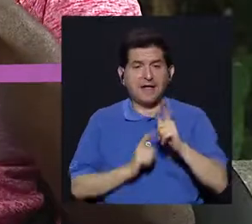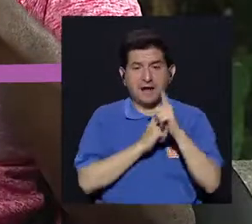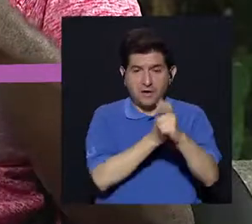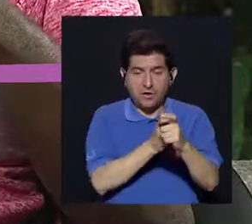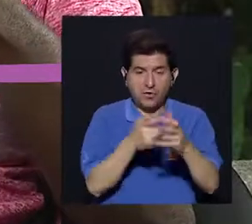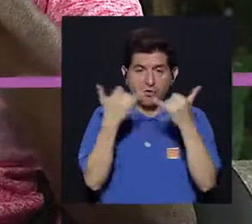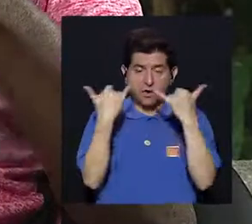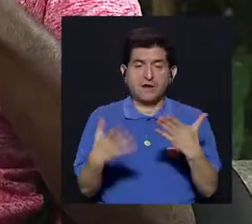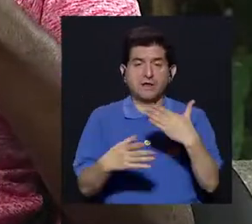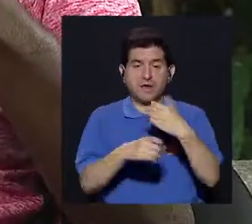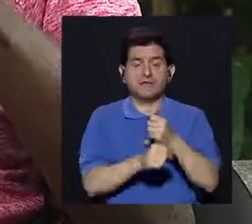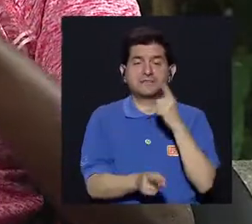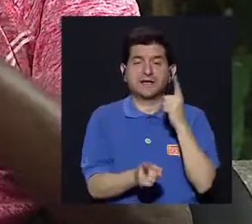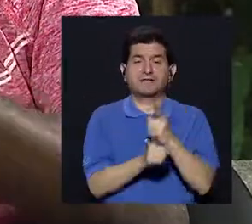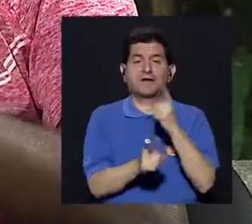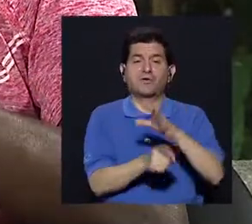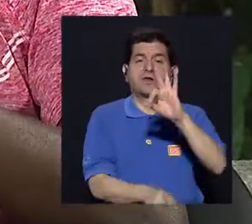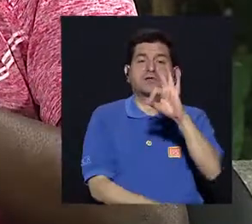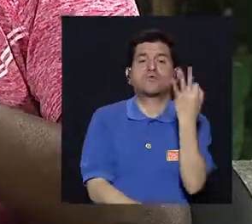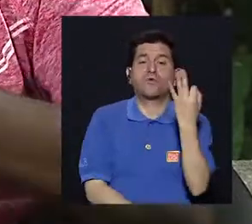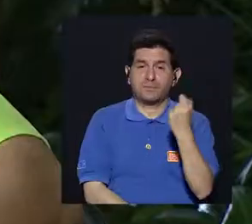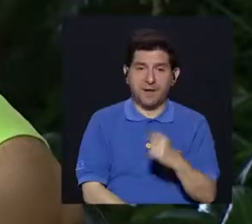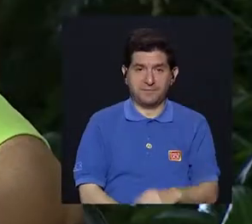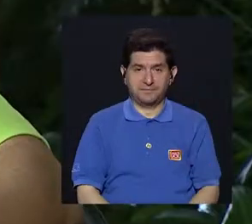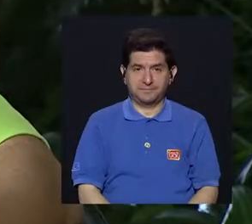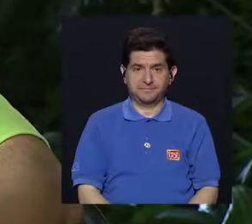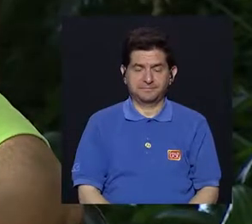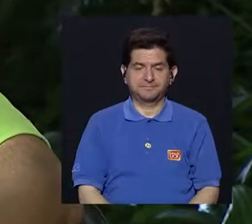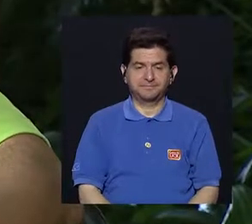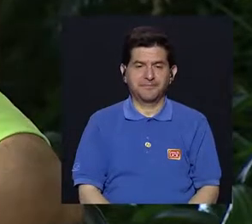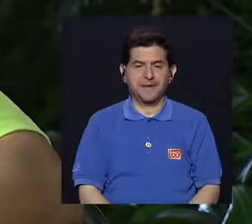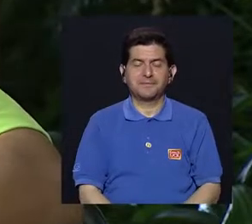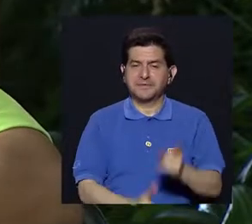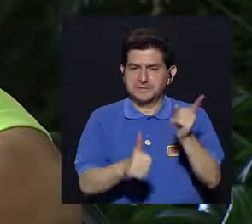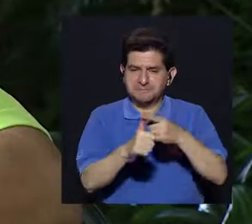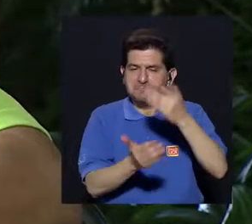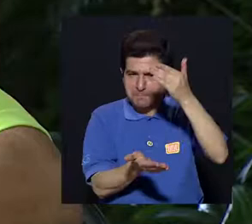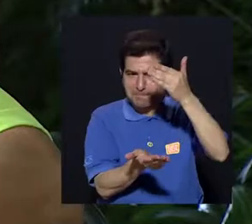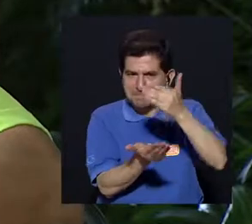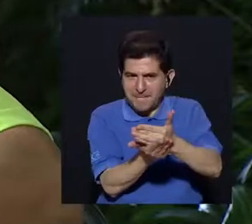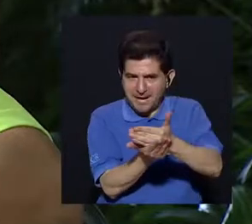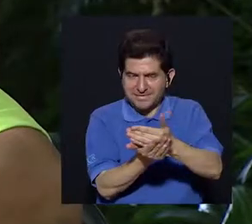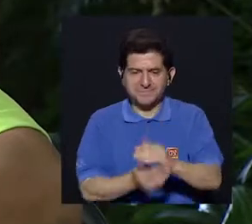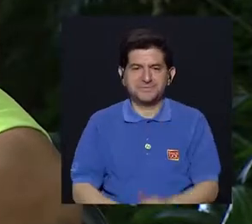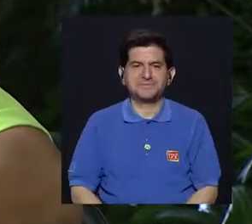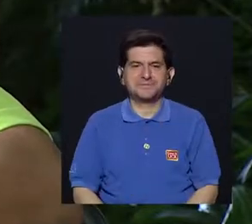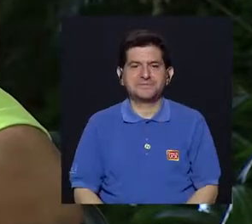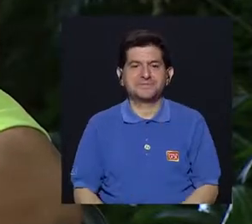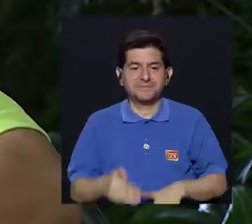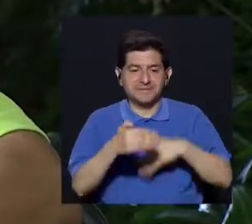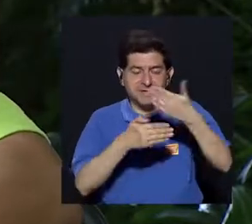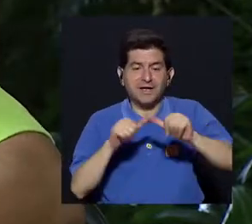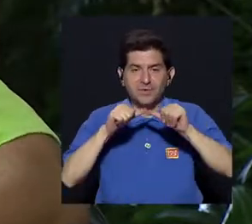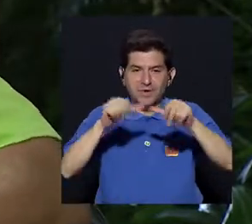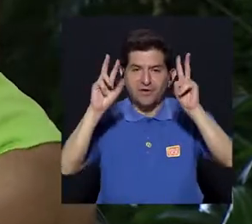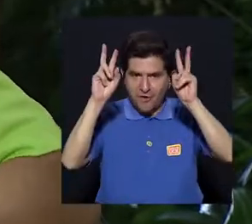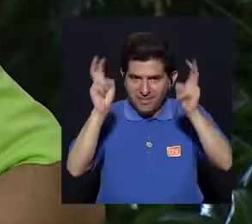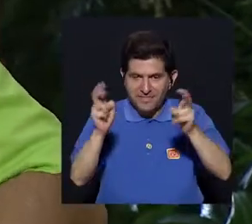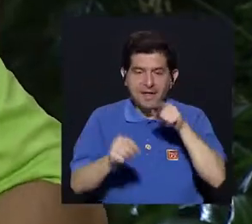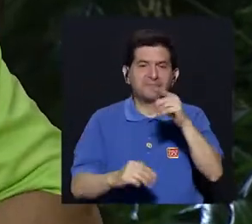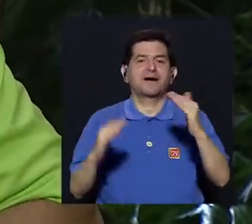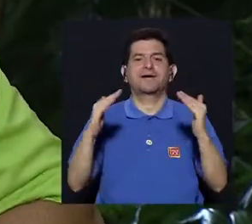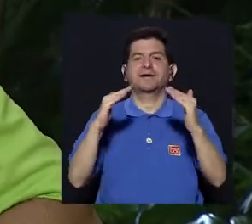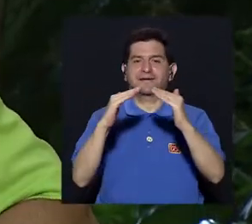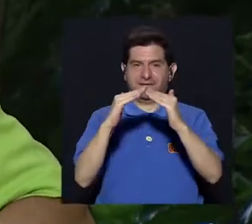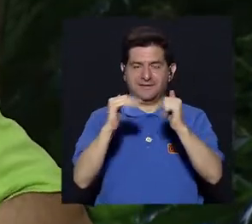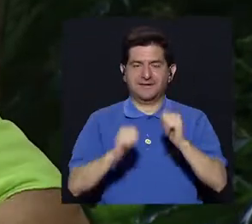ya que el niño lo haga correctamente. Bueno, Danuel, vamos a hacer una primera pausa para seguir con este tema. Y allá en